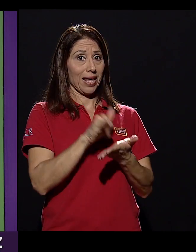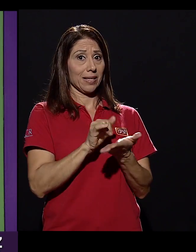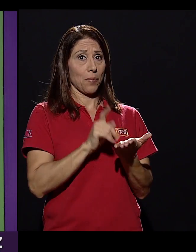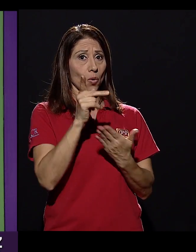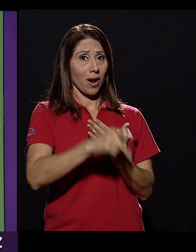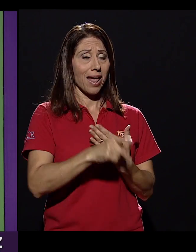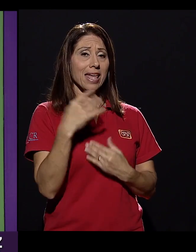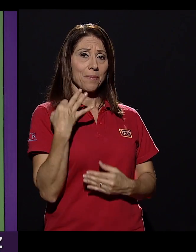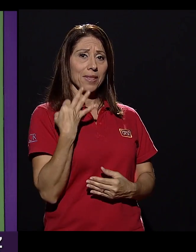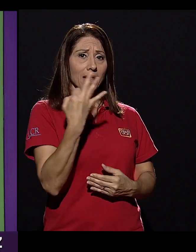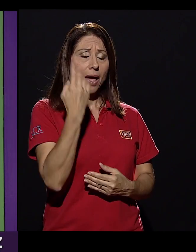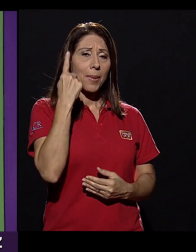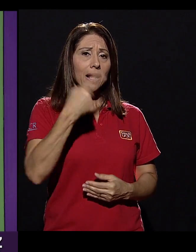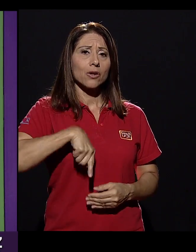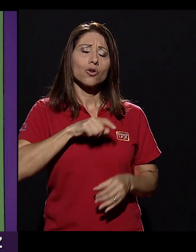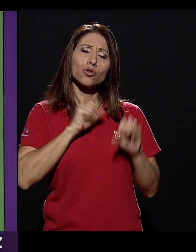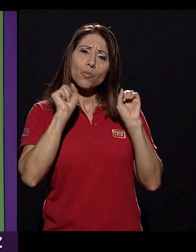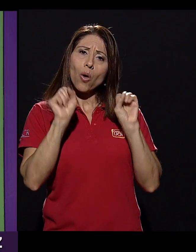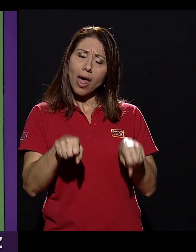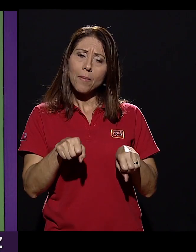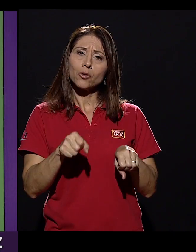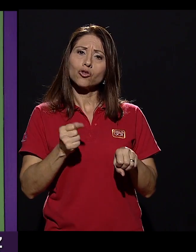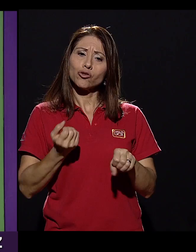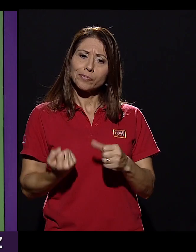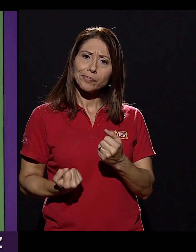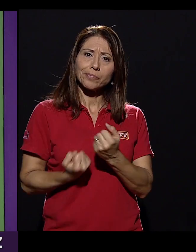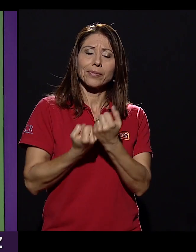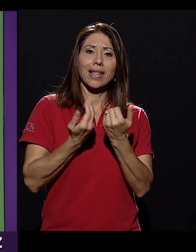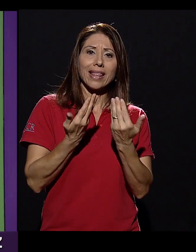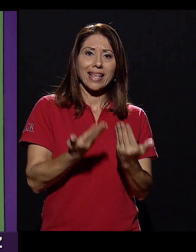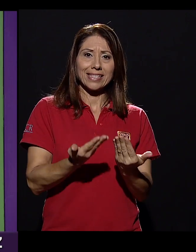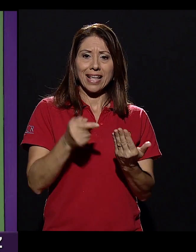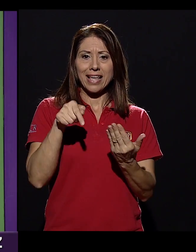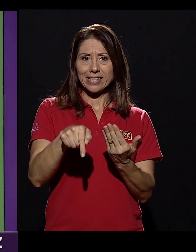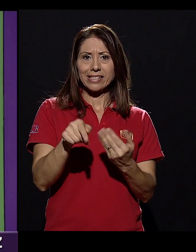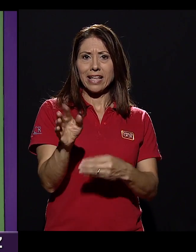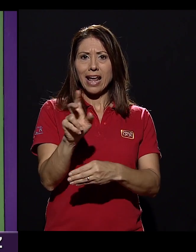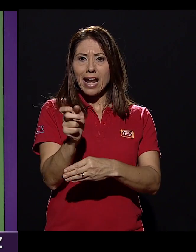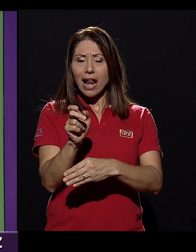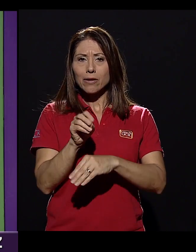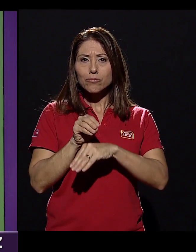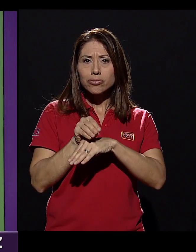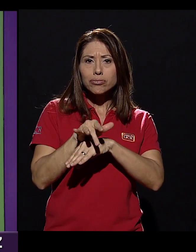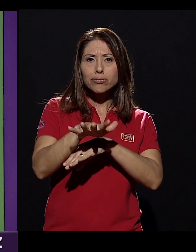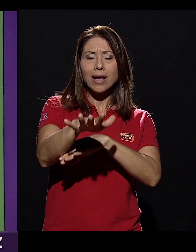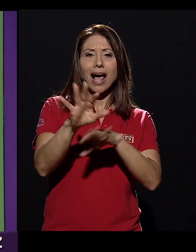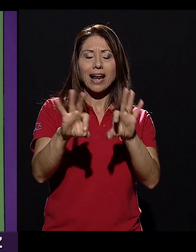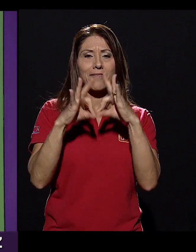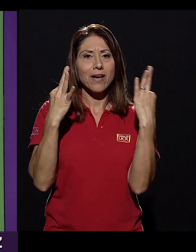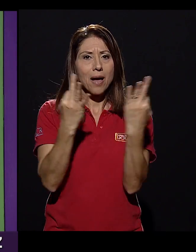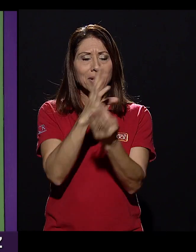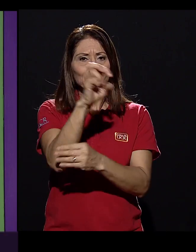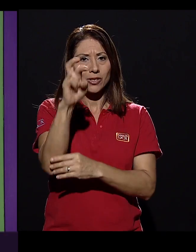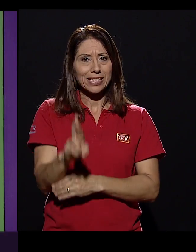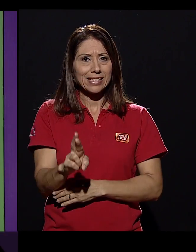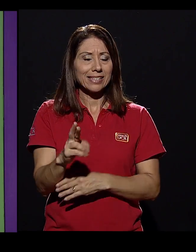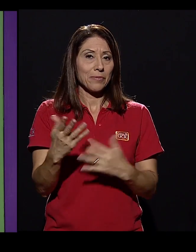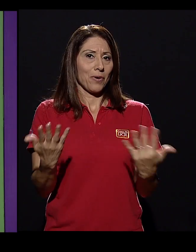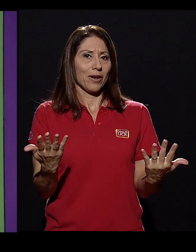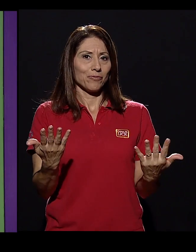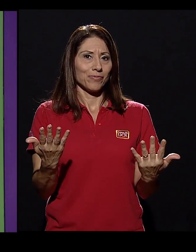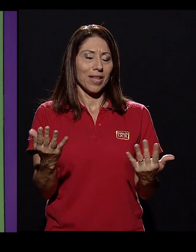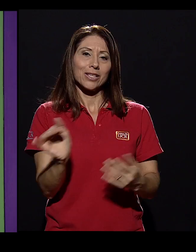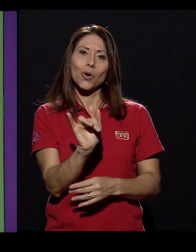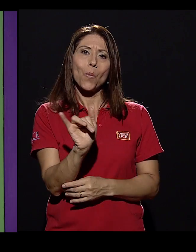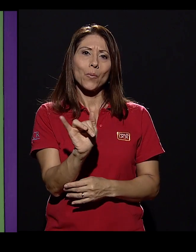este espacio y por invitarnos a poder aportar desde esta señal que llega, por dicha, a las familias costarricenses. Y